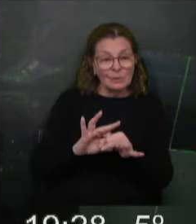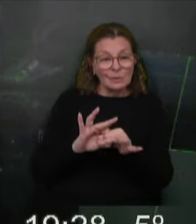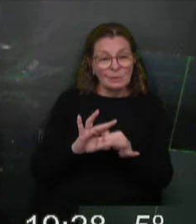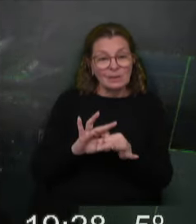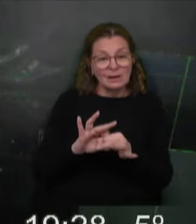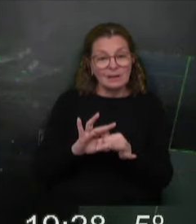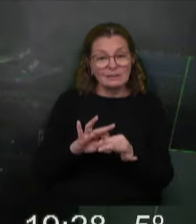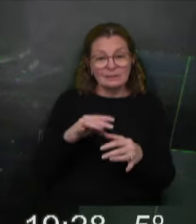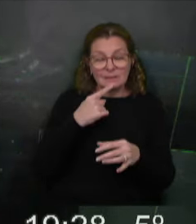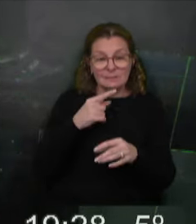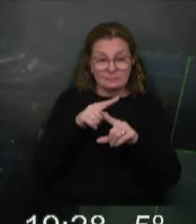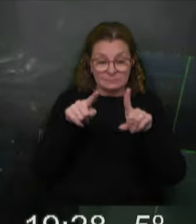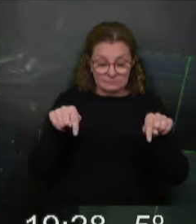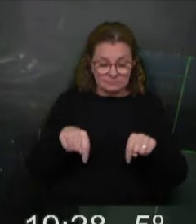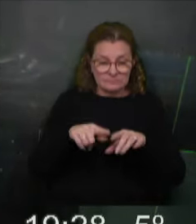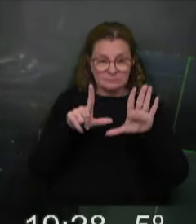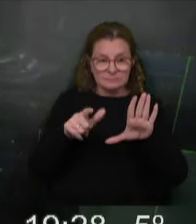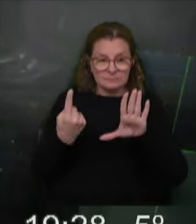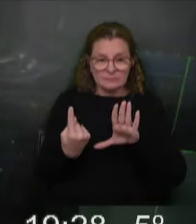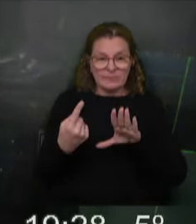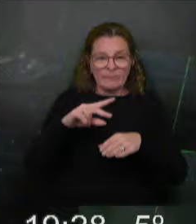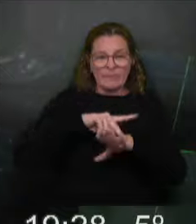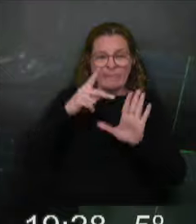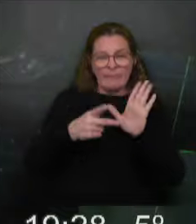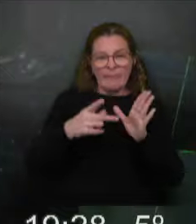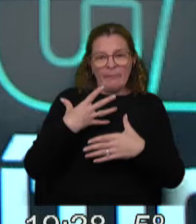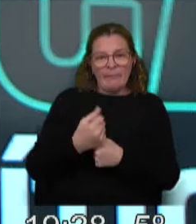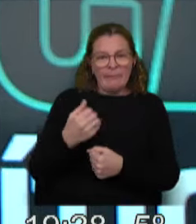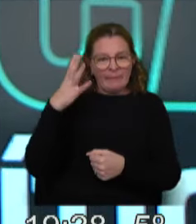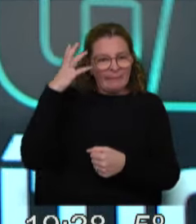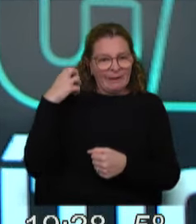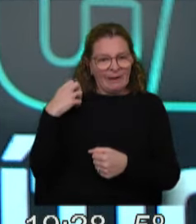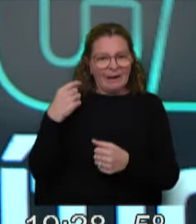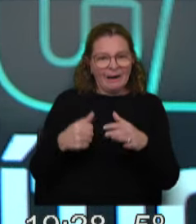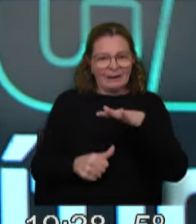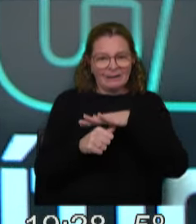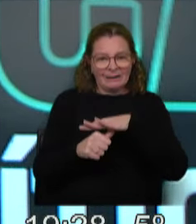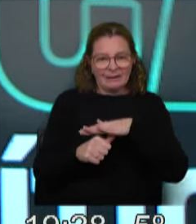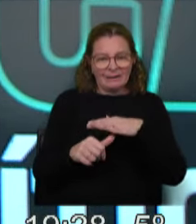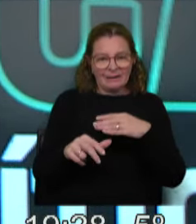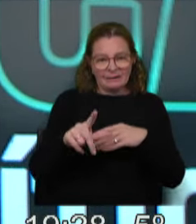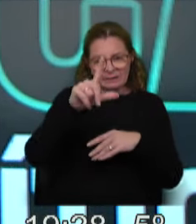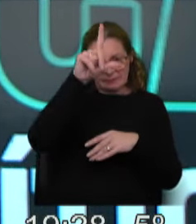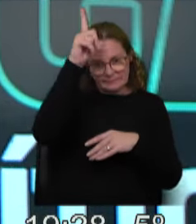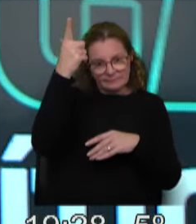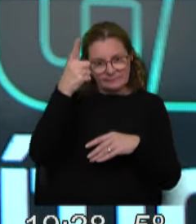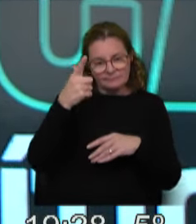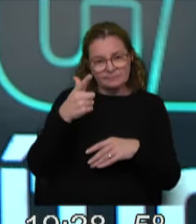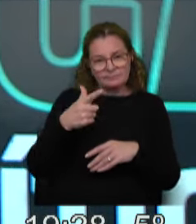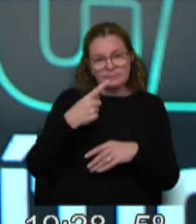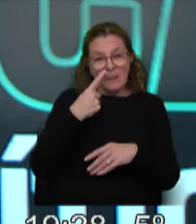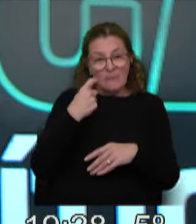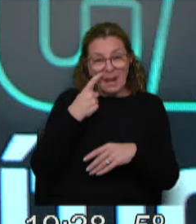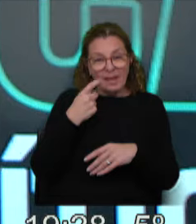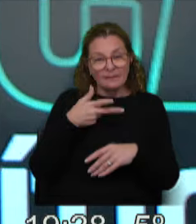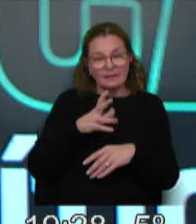puede llamarse la lista 71 el proyecto que apoyó a Laura rafo que tiene como cabezas a la calle Herrera a Heber bueno que